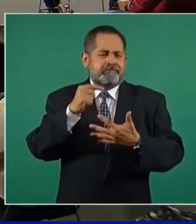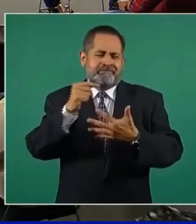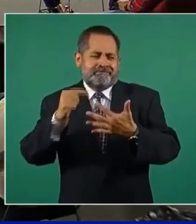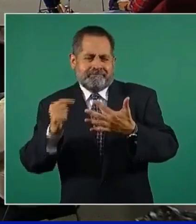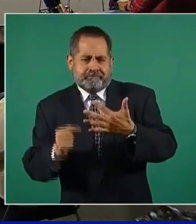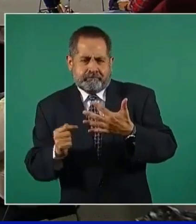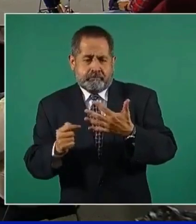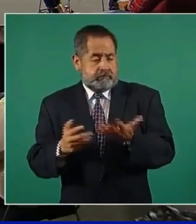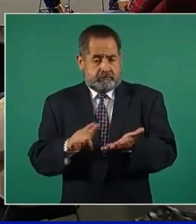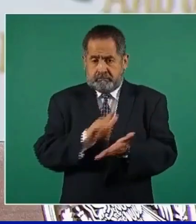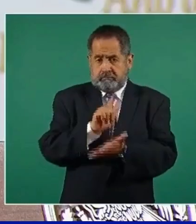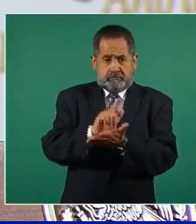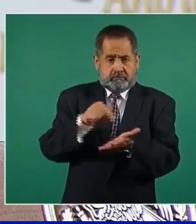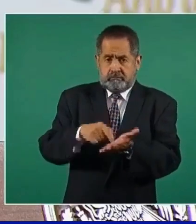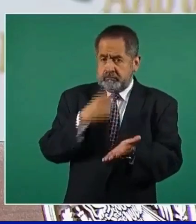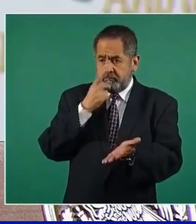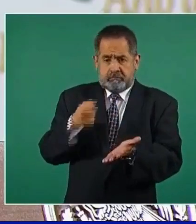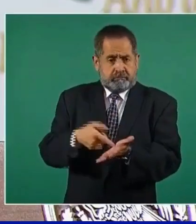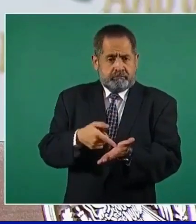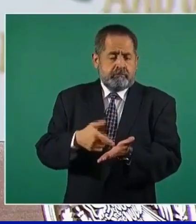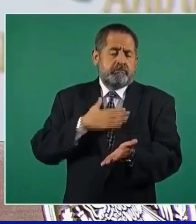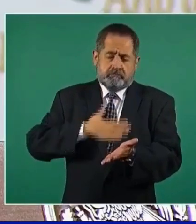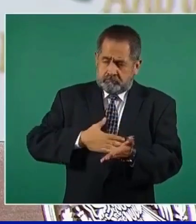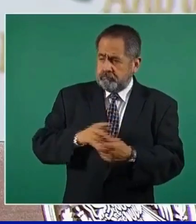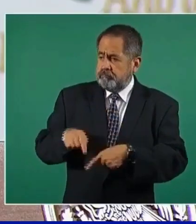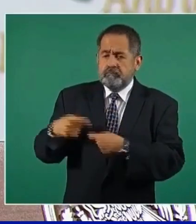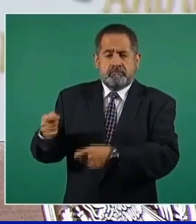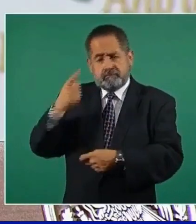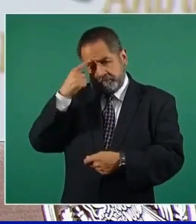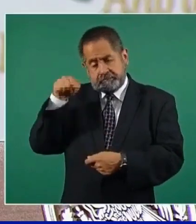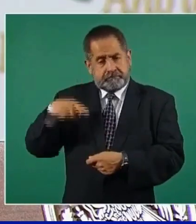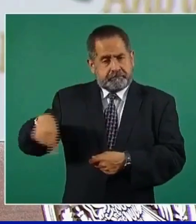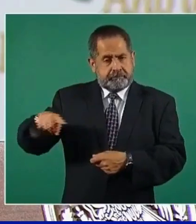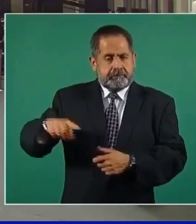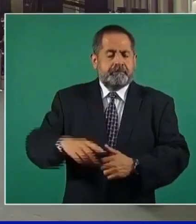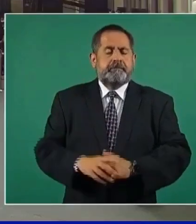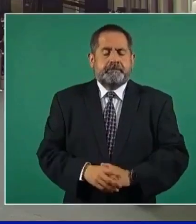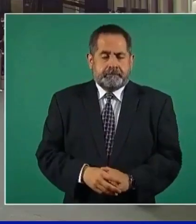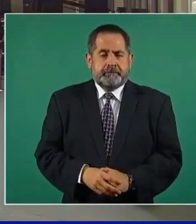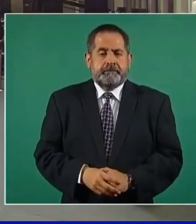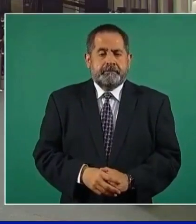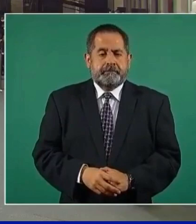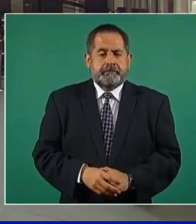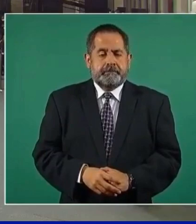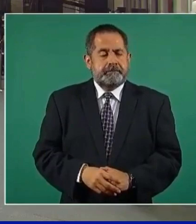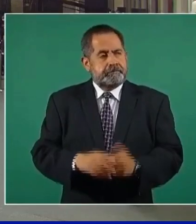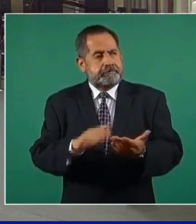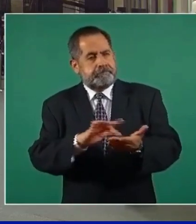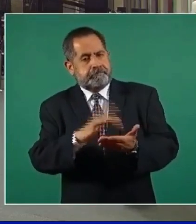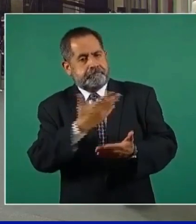que por ley, que por justicia les corresponde. Ok, gracias, presidente. Pues, en el mismo sentido de